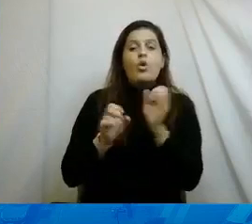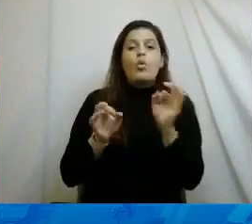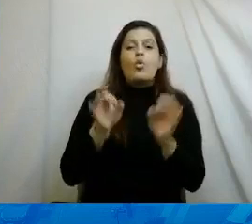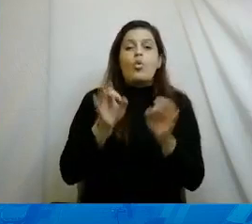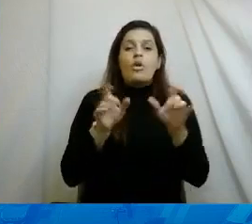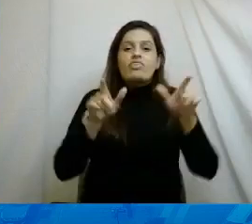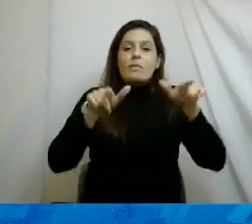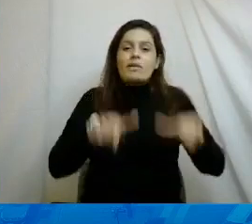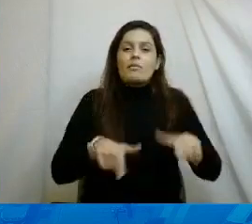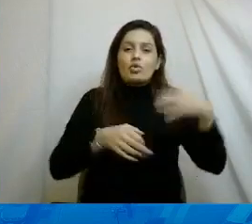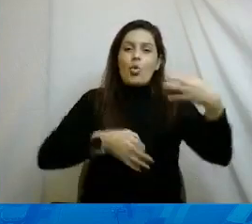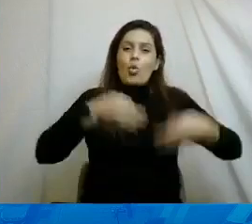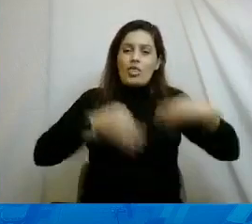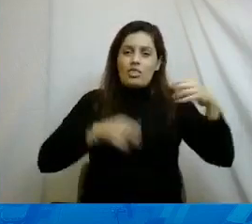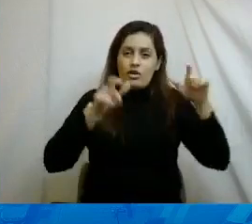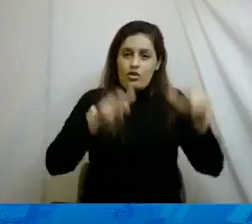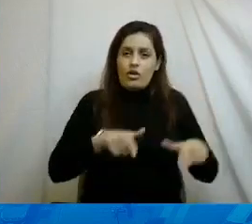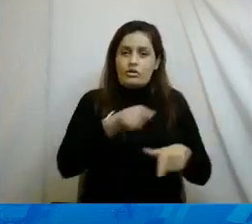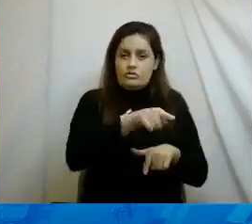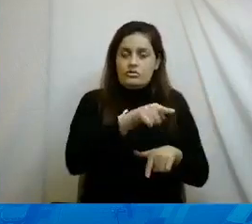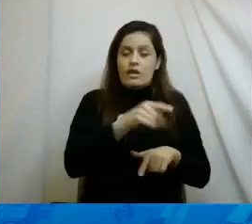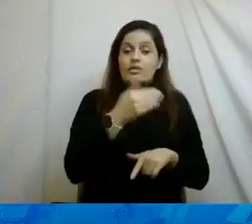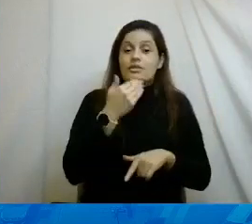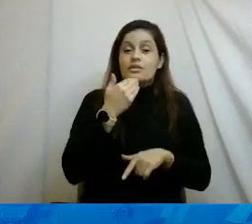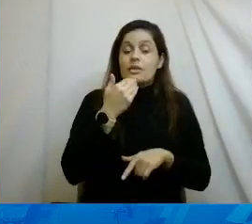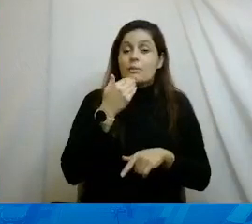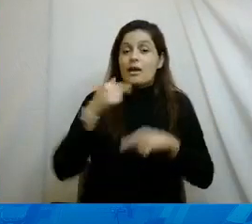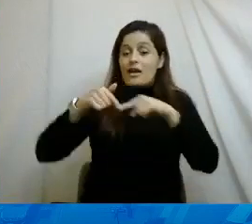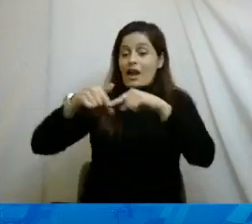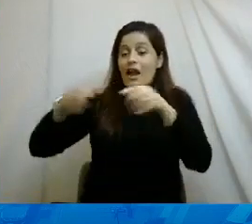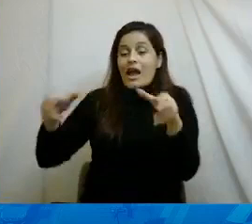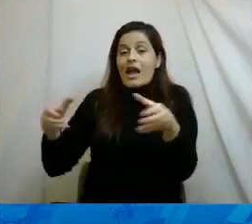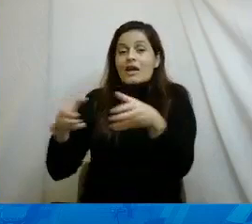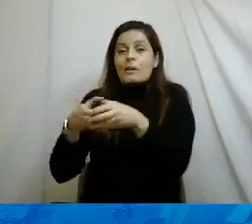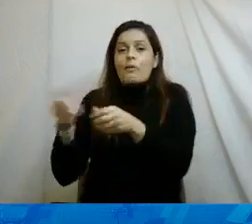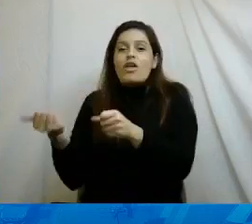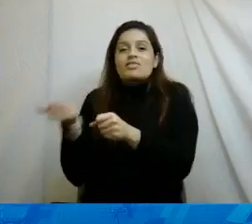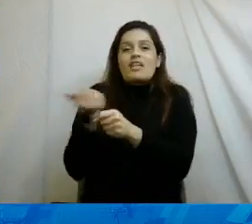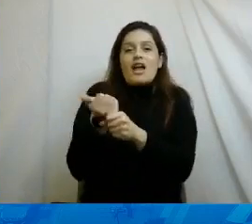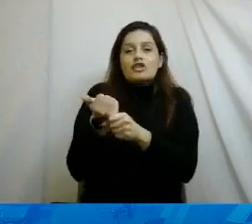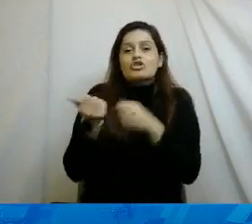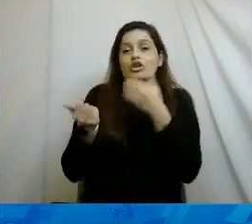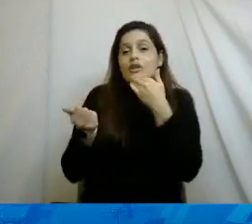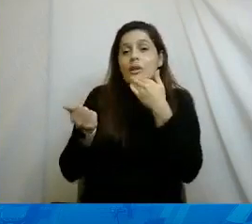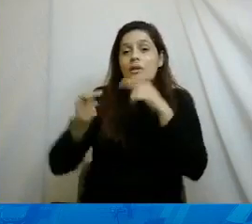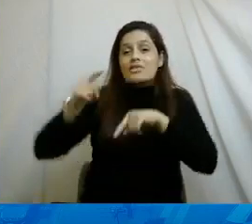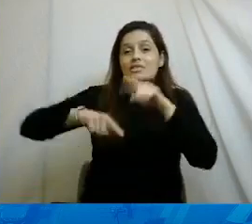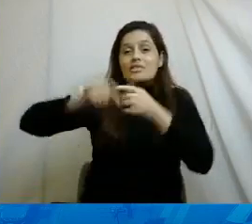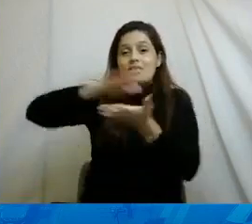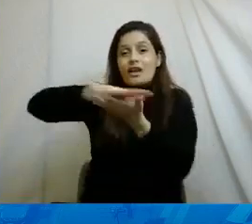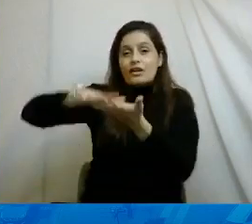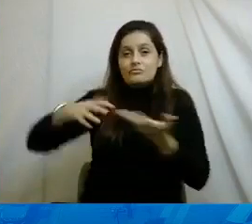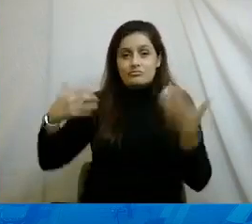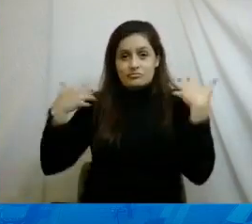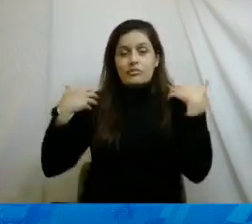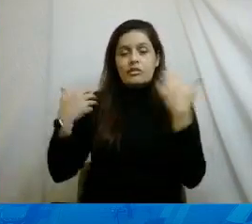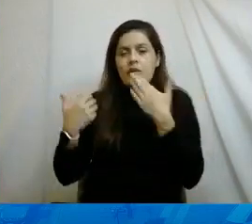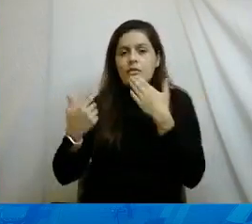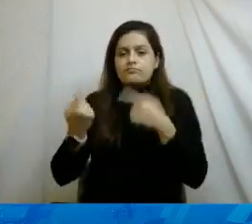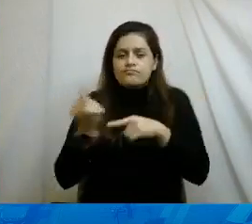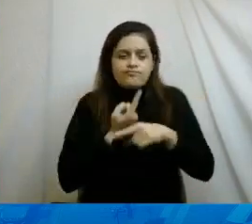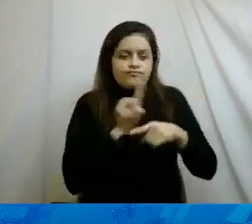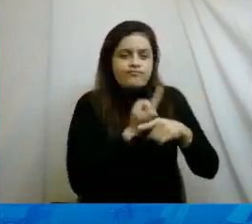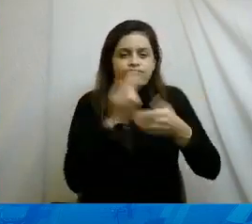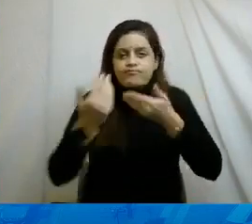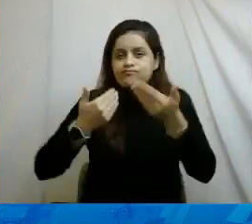El equipo de la delegación y territorial también han estado en constante diálogo con las comunidades, la Junta de Vecinos. Nos reunimos